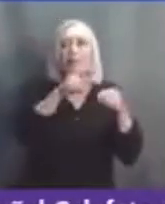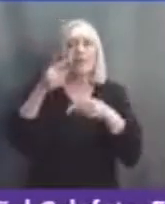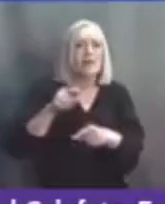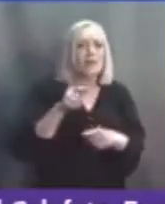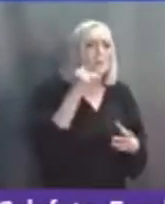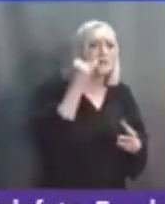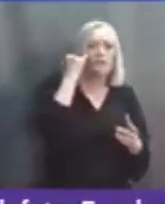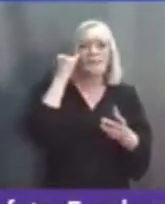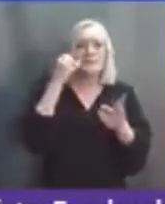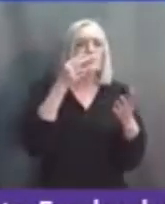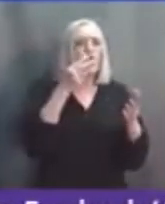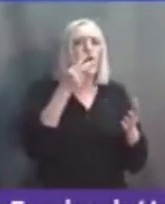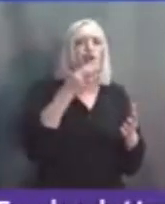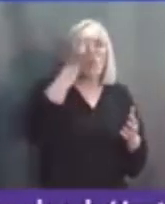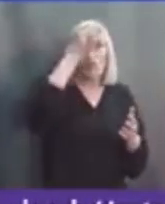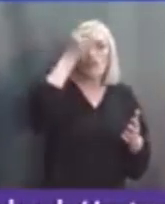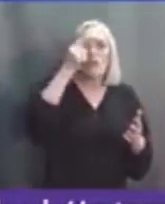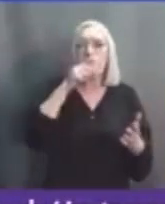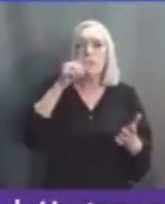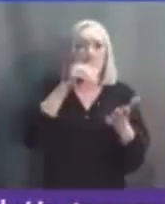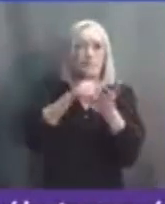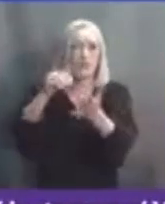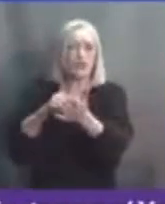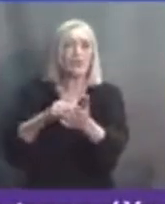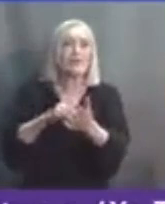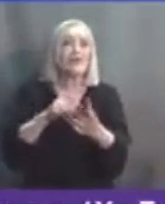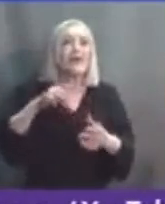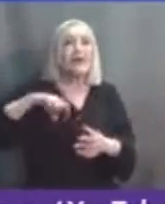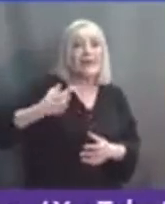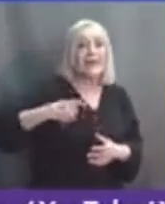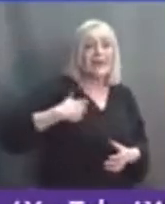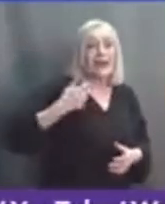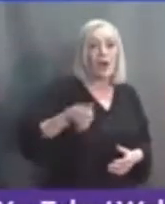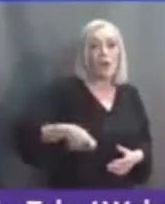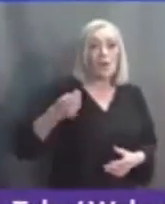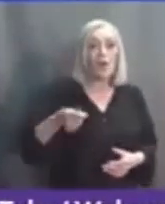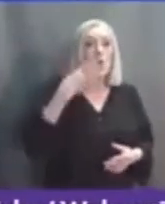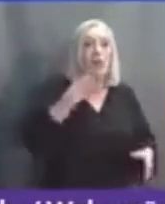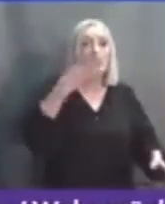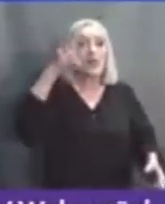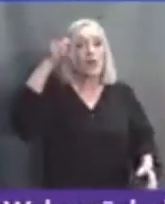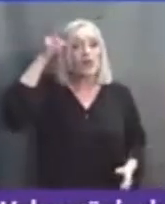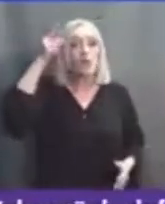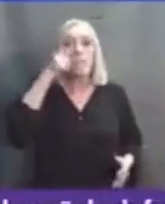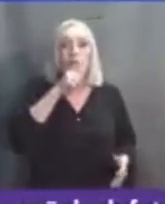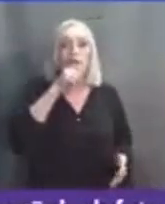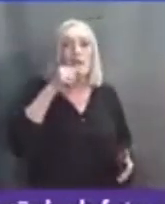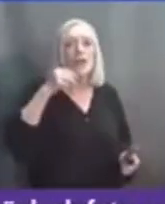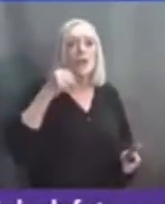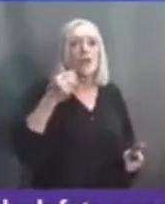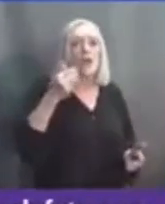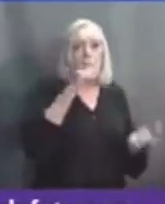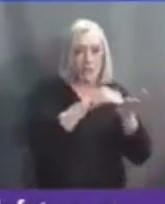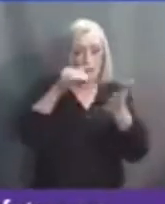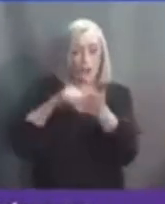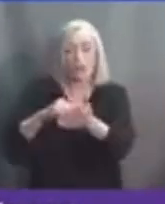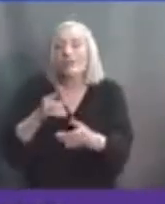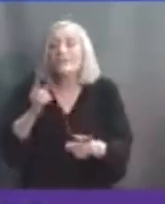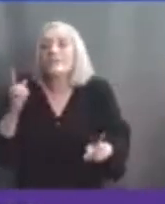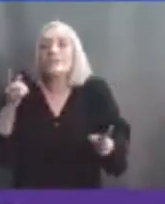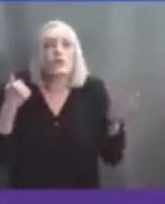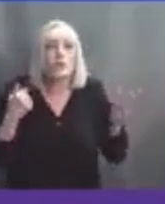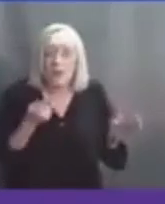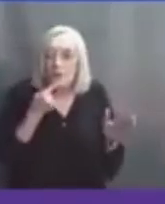millones y en la caja de previsión 48000 millones Y si tuviéramos que dar un